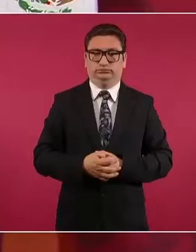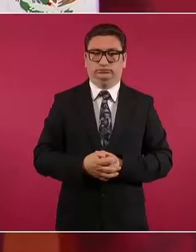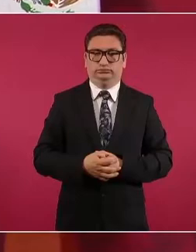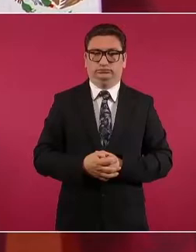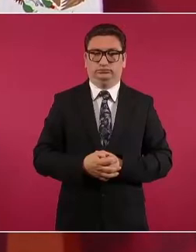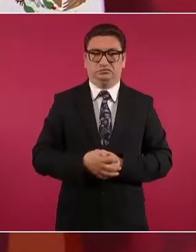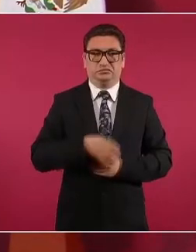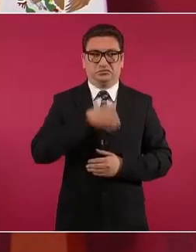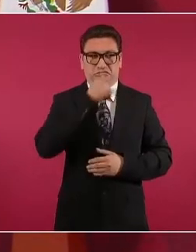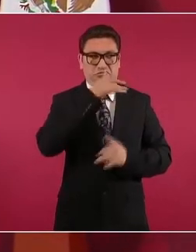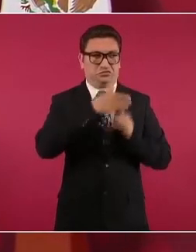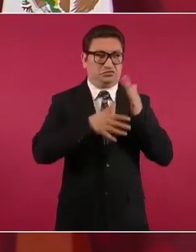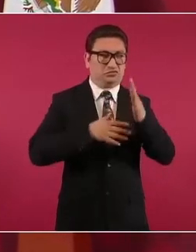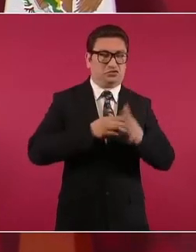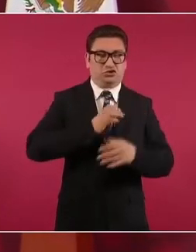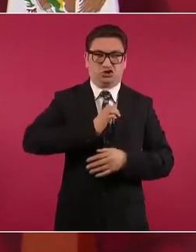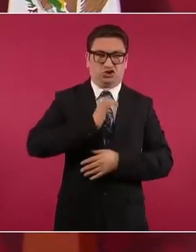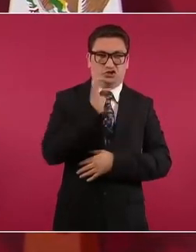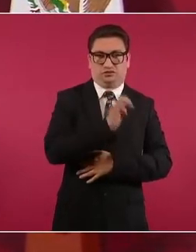odio.